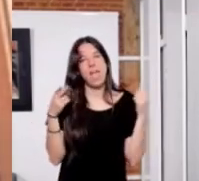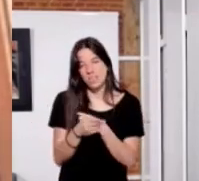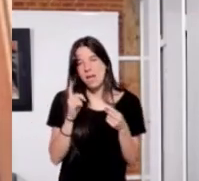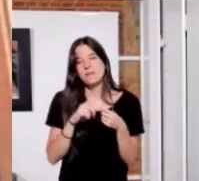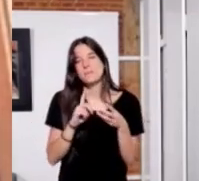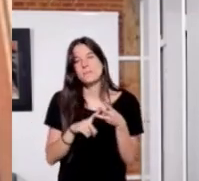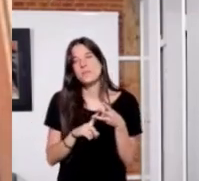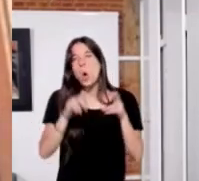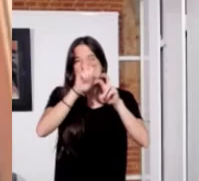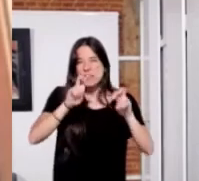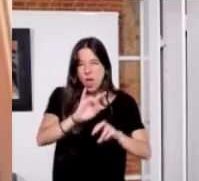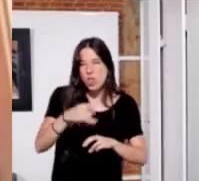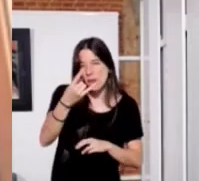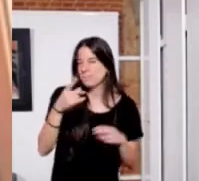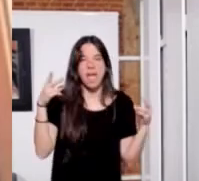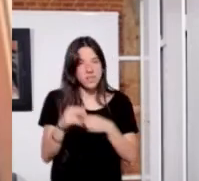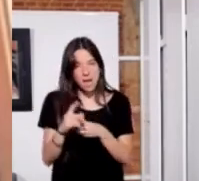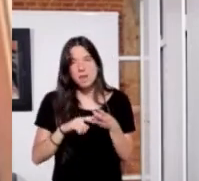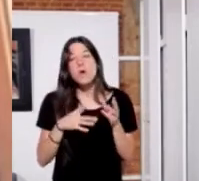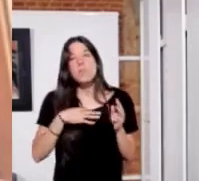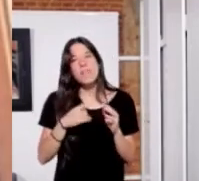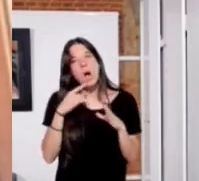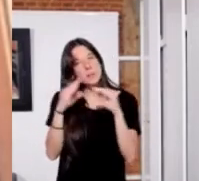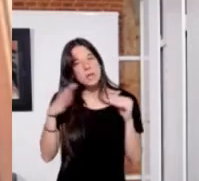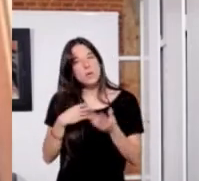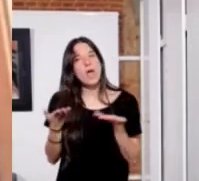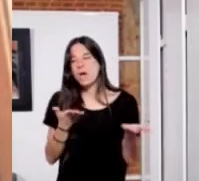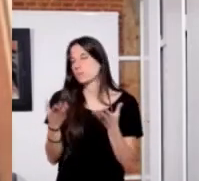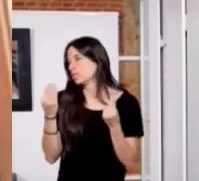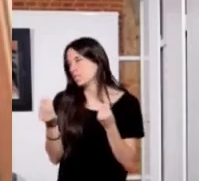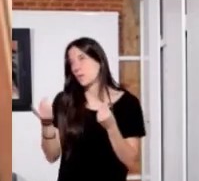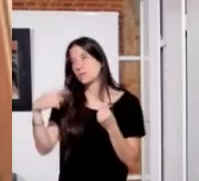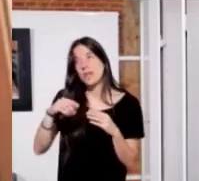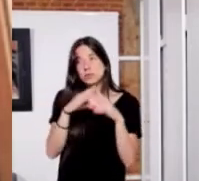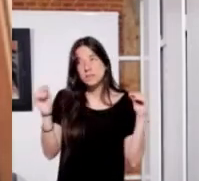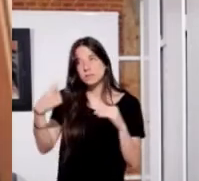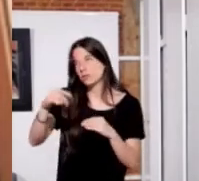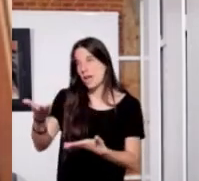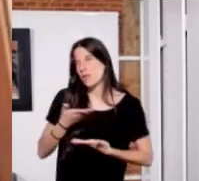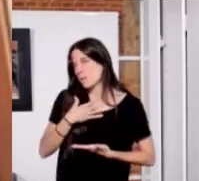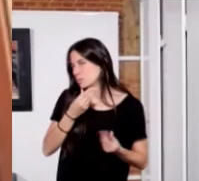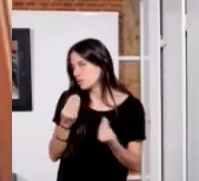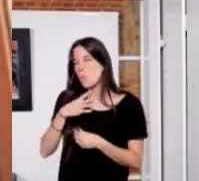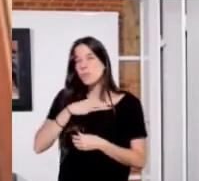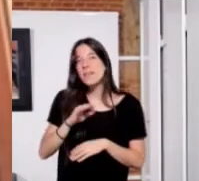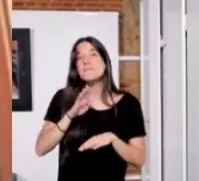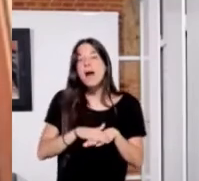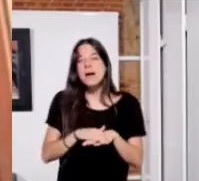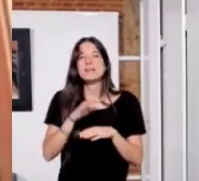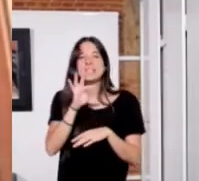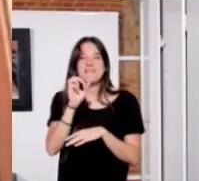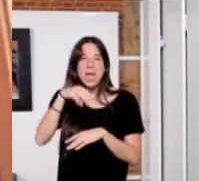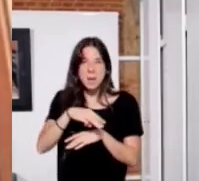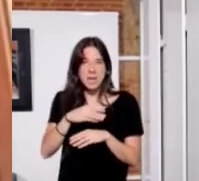ni investigaciones. Pueden ayudar mucho a las universidades, nos podéis ayudar mucho a las universidades a hacer mejores TFMs, trabajo de